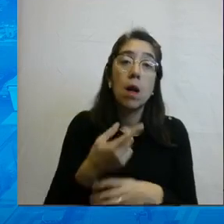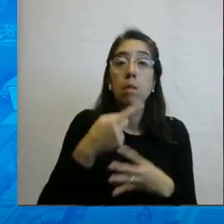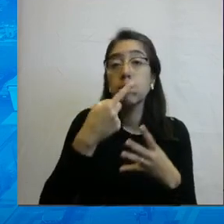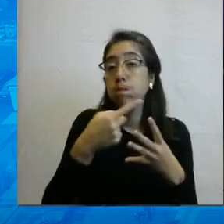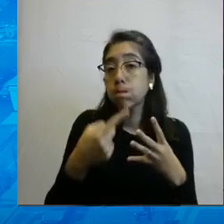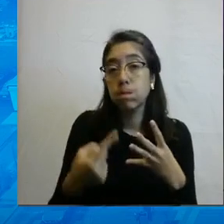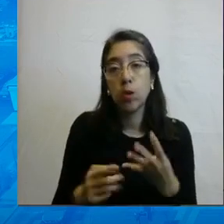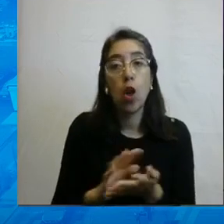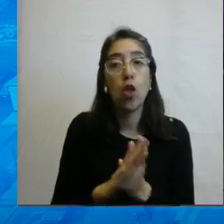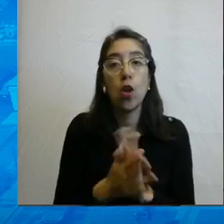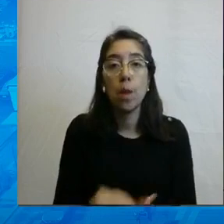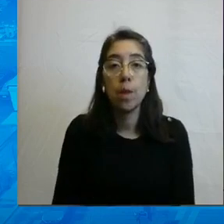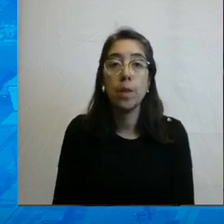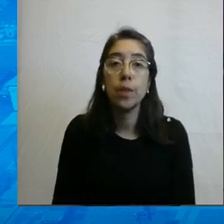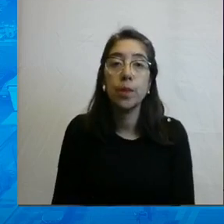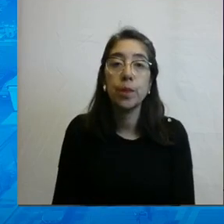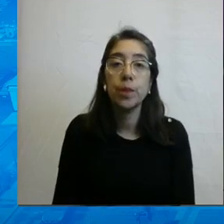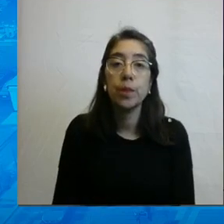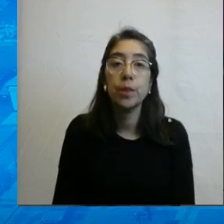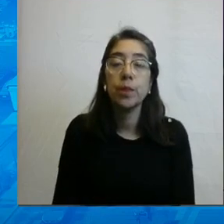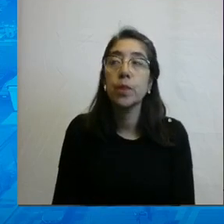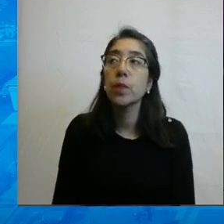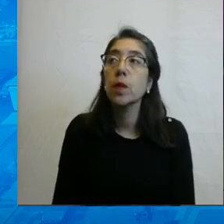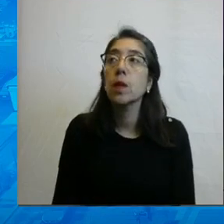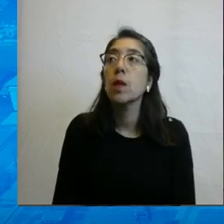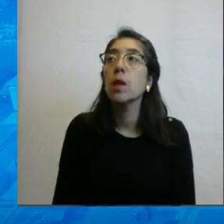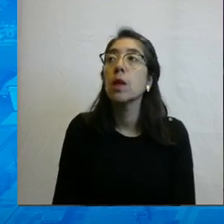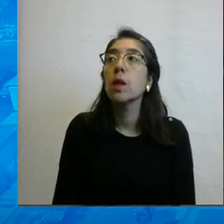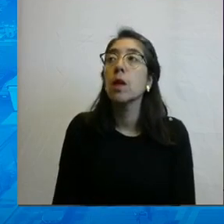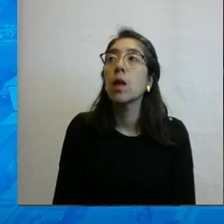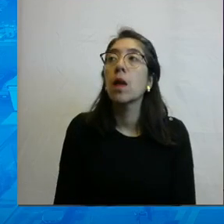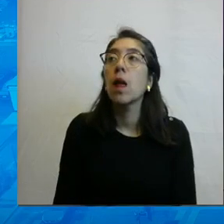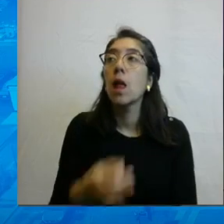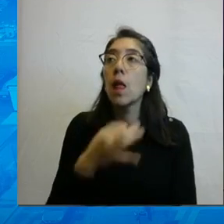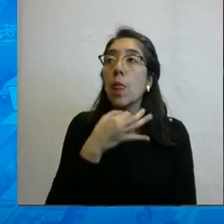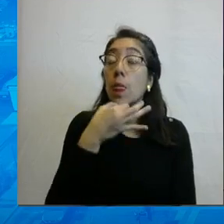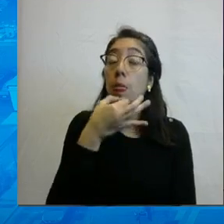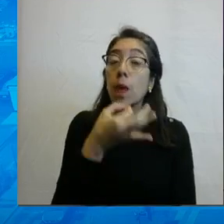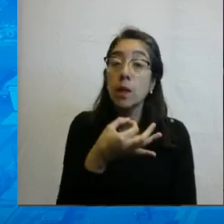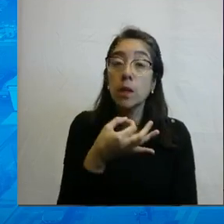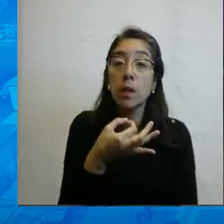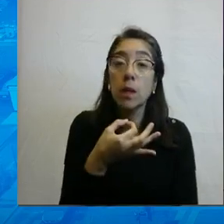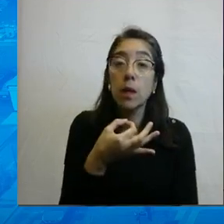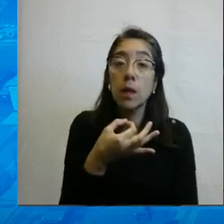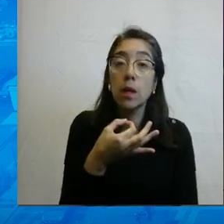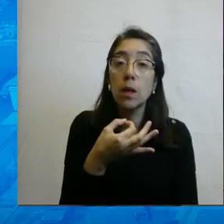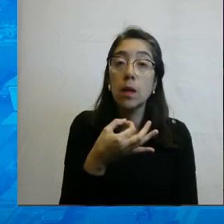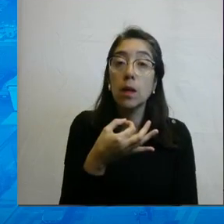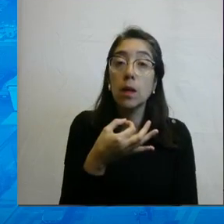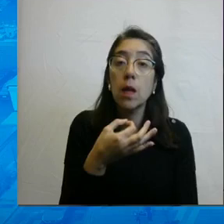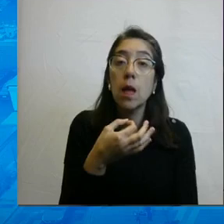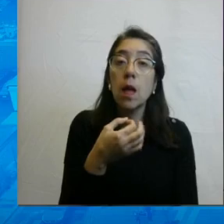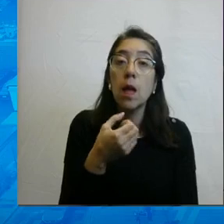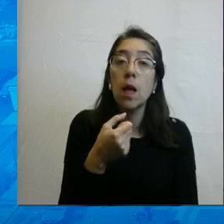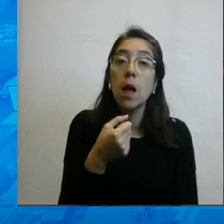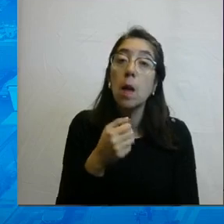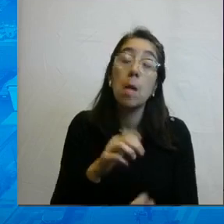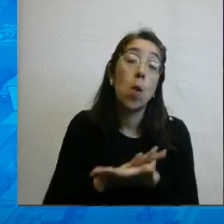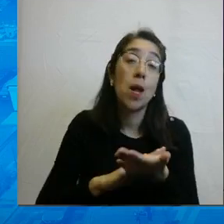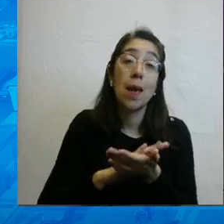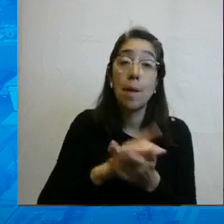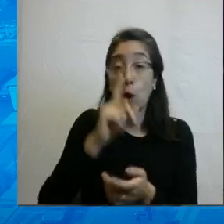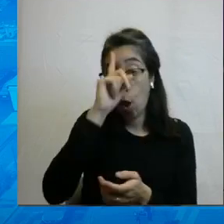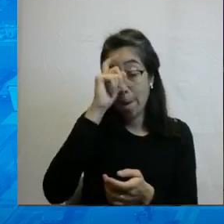tiene que ver con infraestructura. Lo mismo, por ejemplo, cuando mencionan la derratización, que eso hay que hacerlo vía